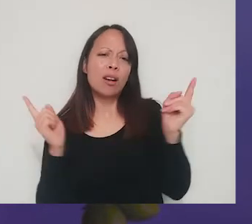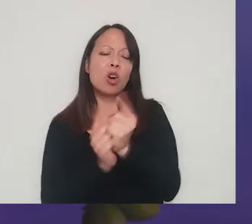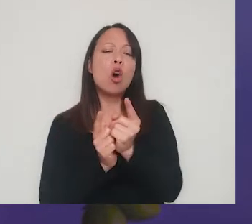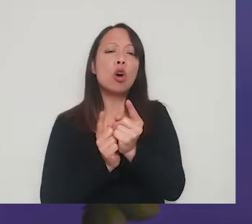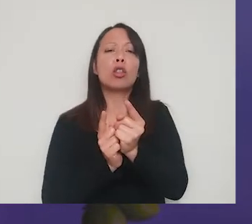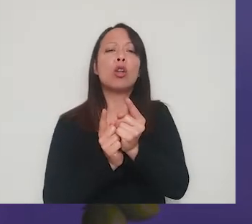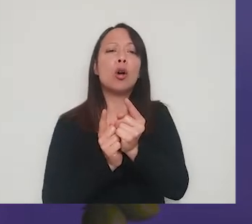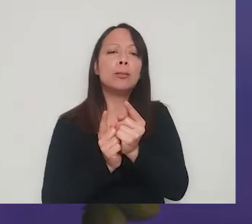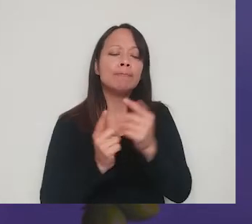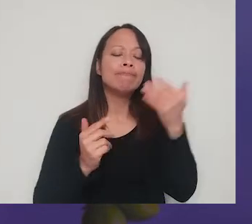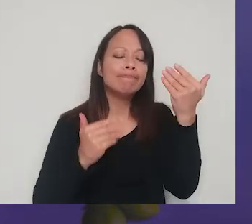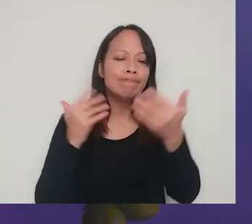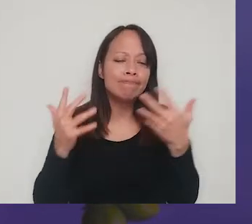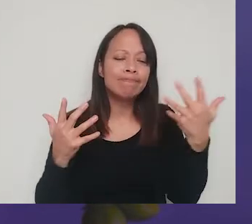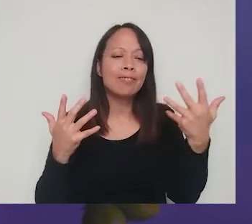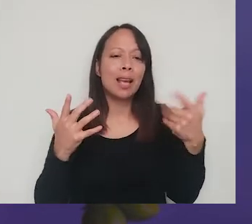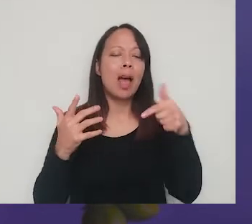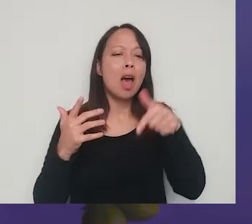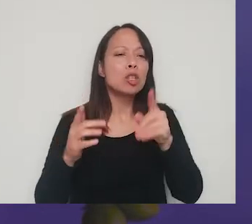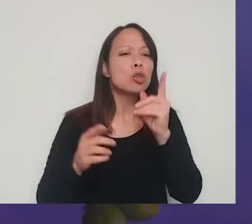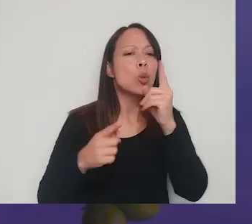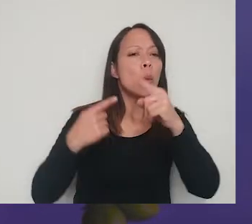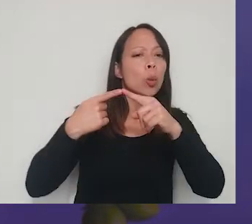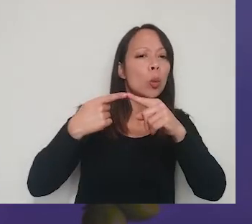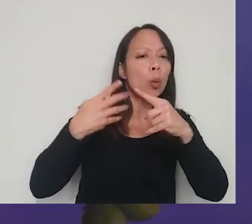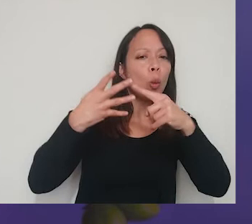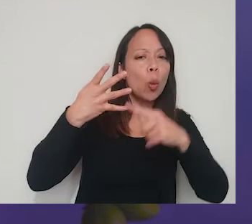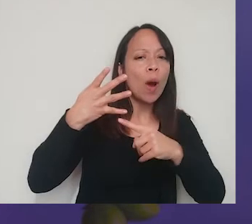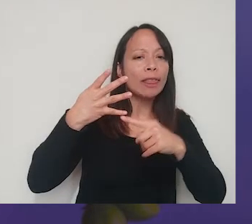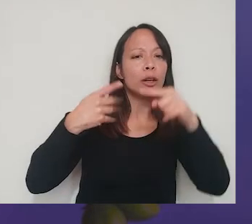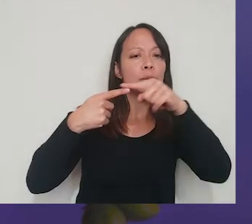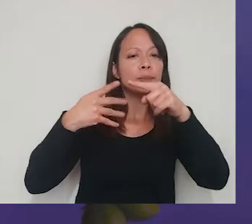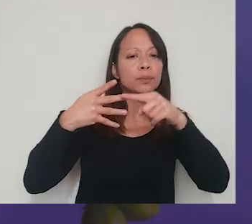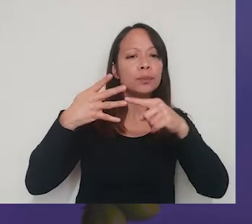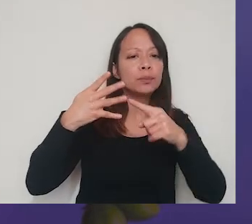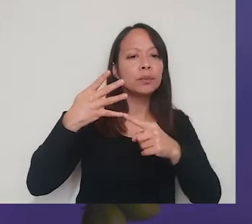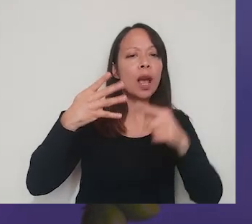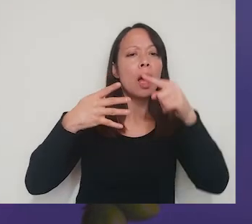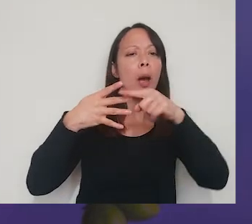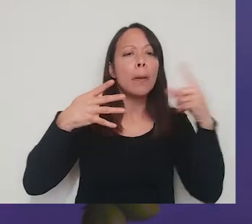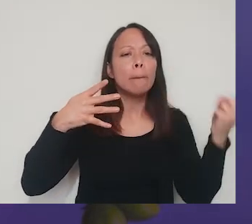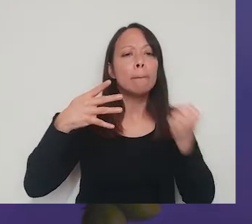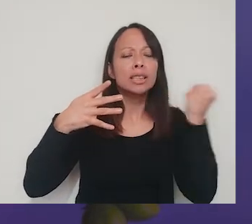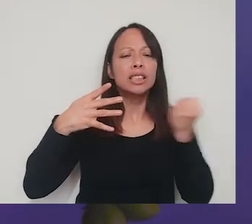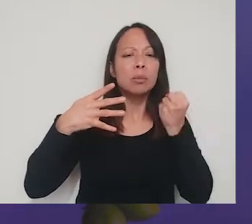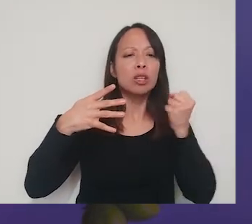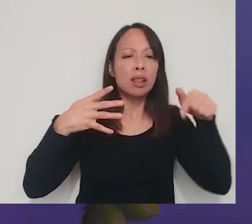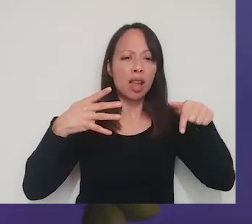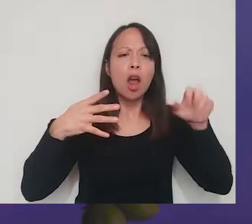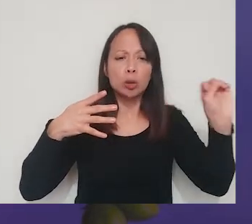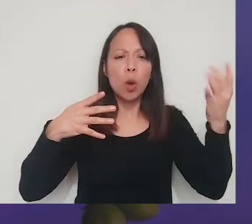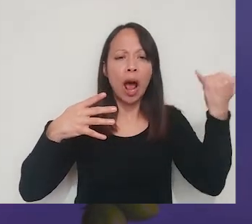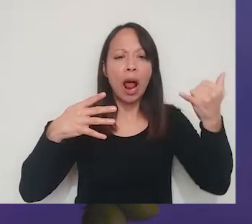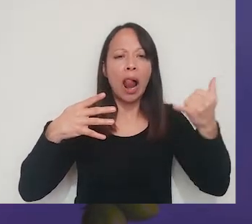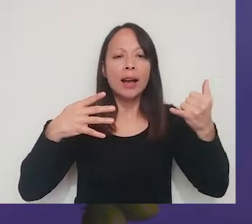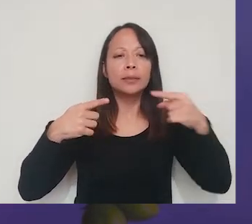tiempo y para no agobiar con estas cuestiones, solamente voy a hacer referencia a 4 precedentes que son los más importantes y quizás los